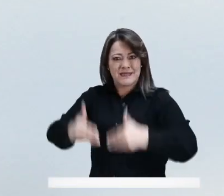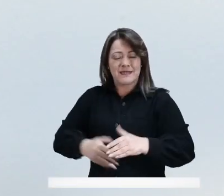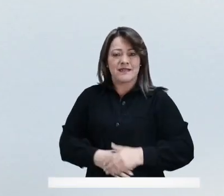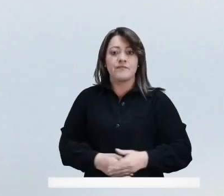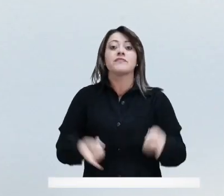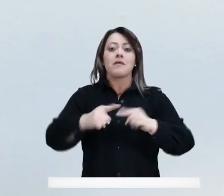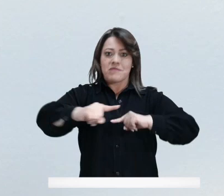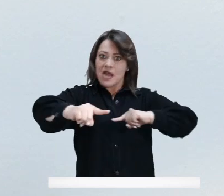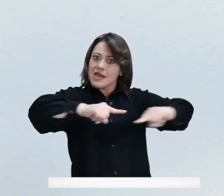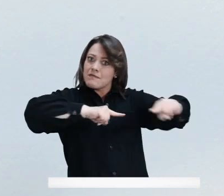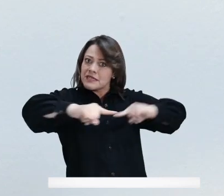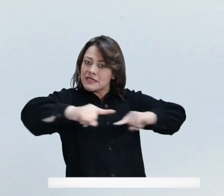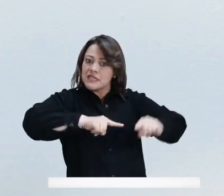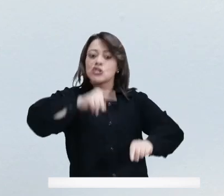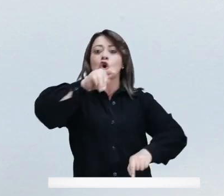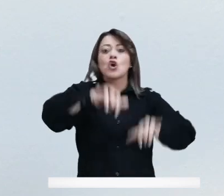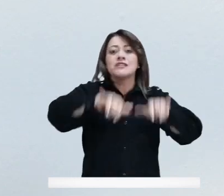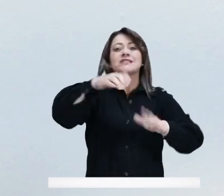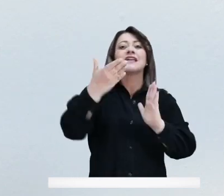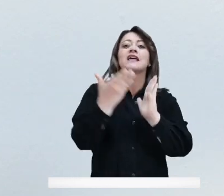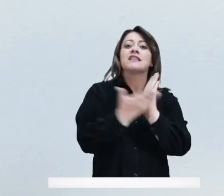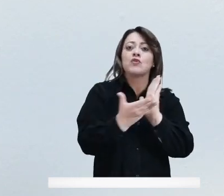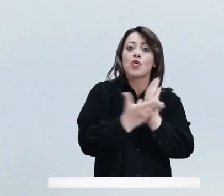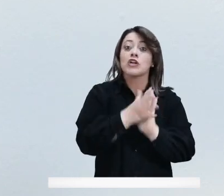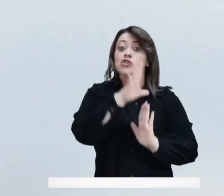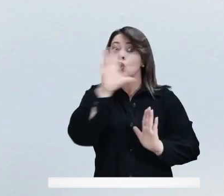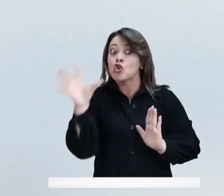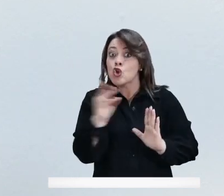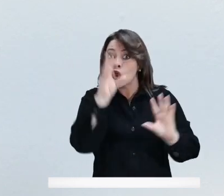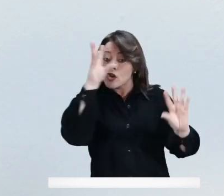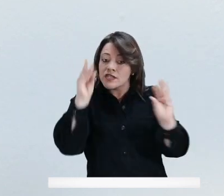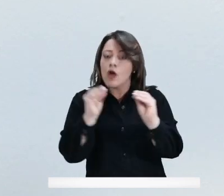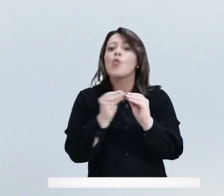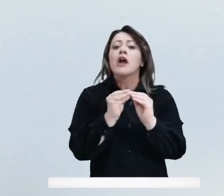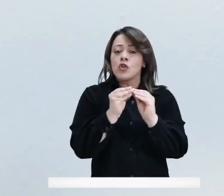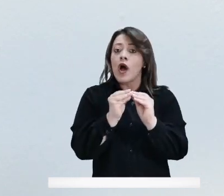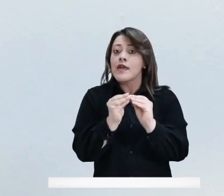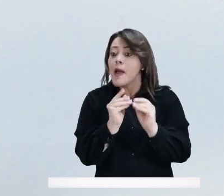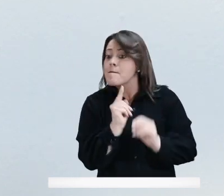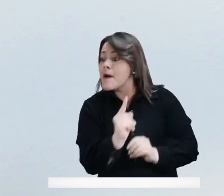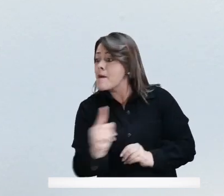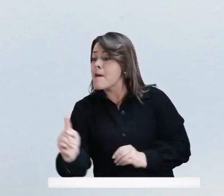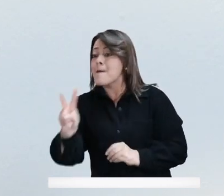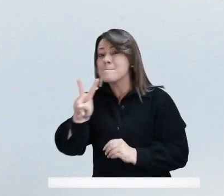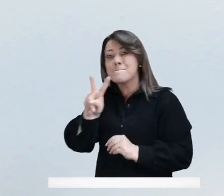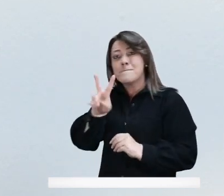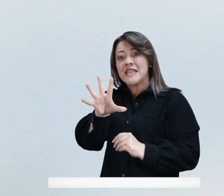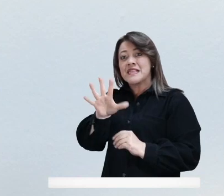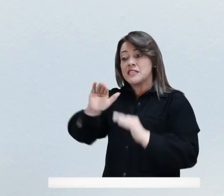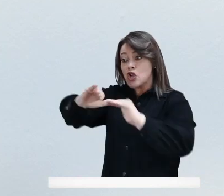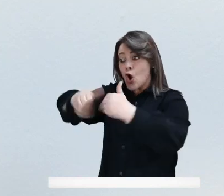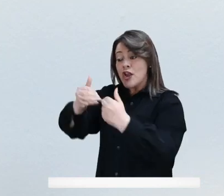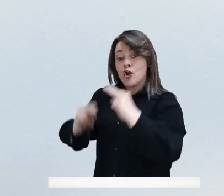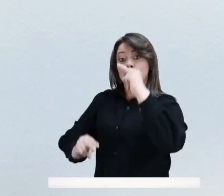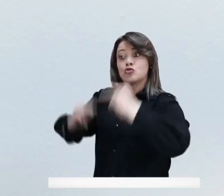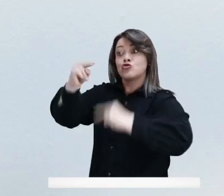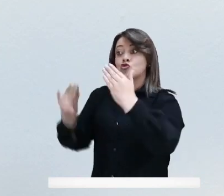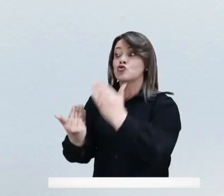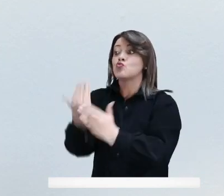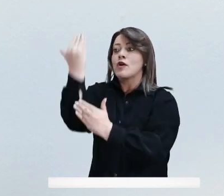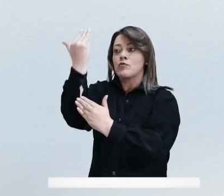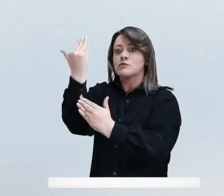acuerdo con la Administración, con la Secretaría de Educación, para que esos 25 colegios pues tengan además una especialidad